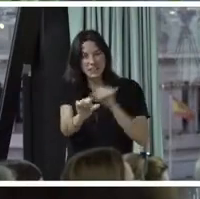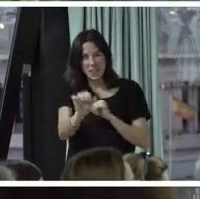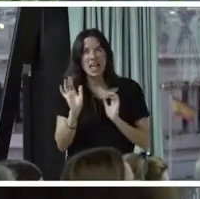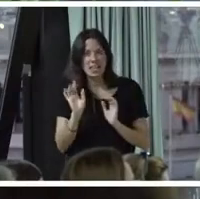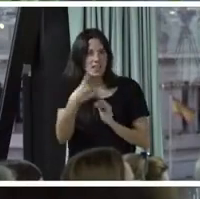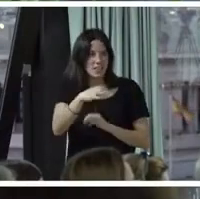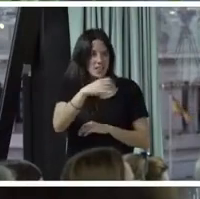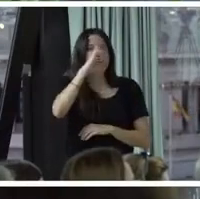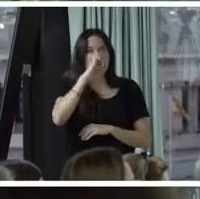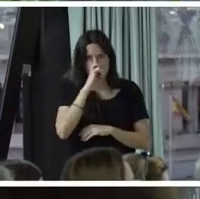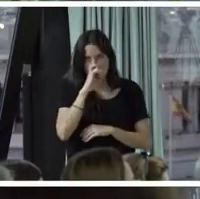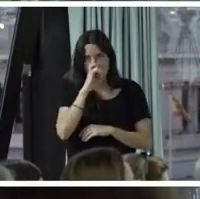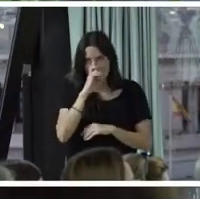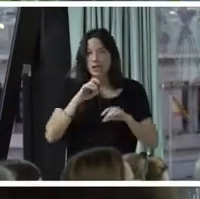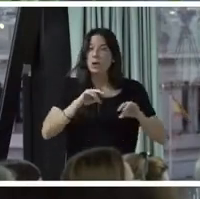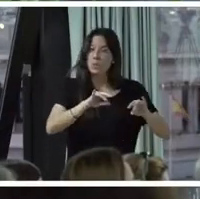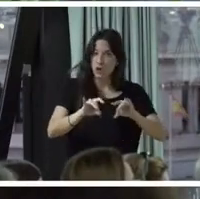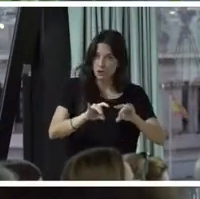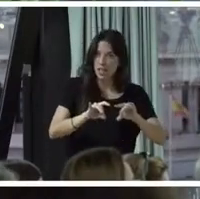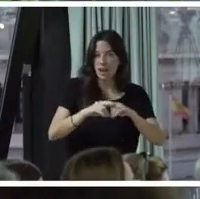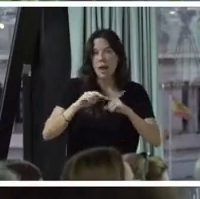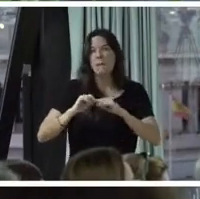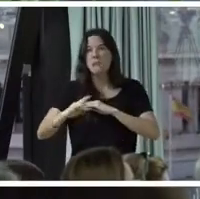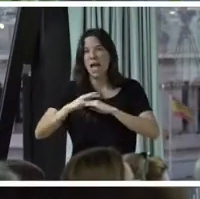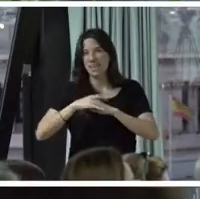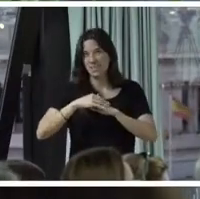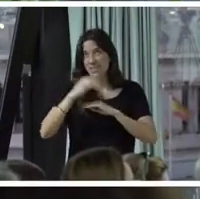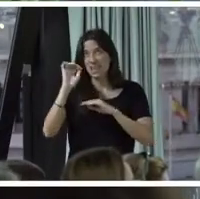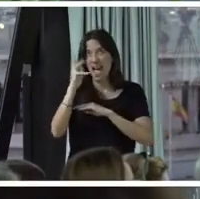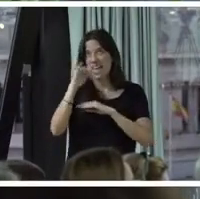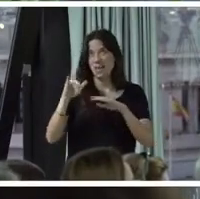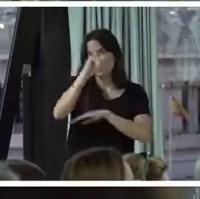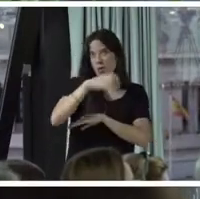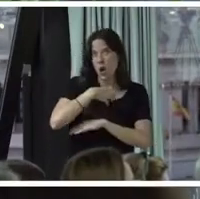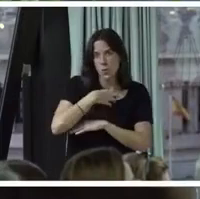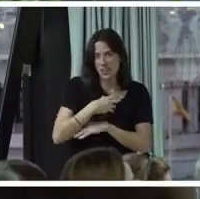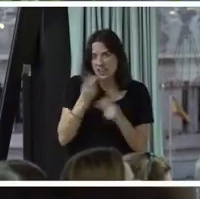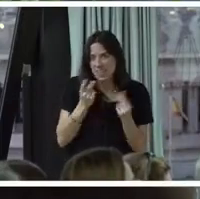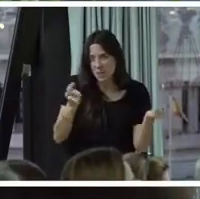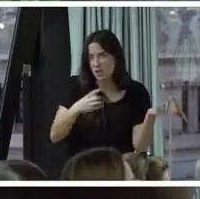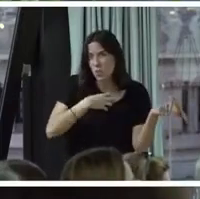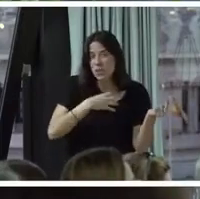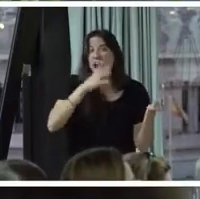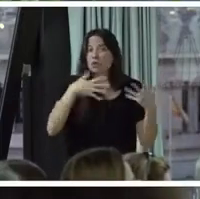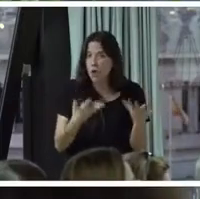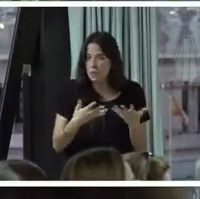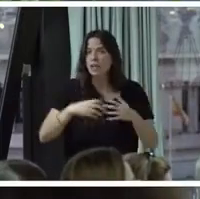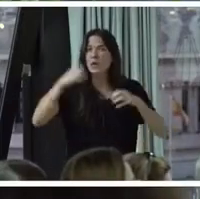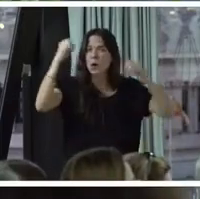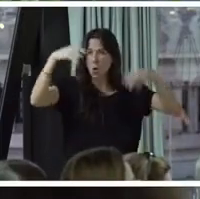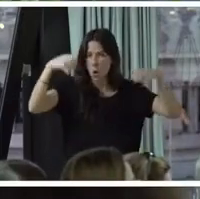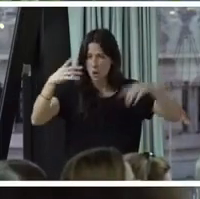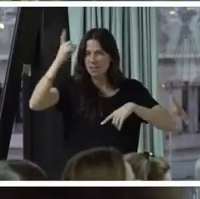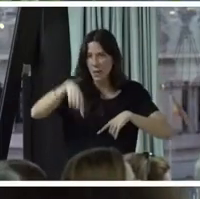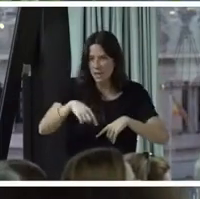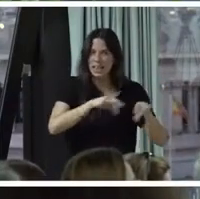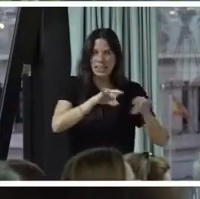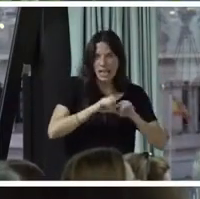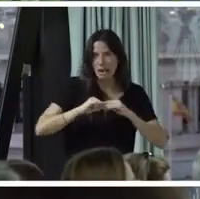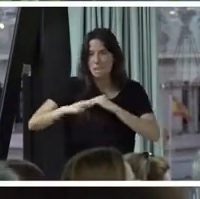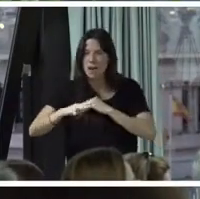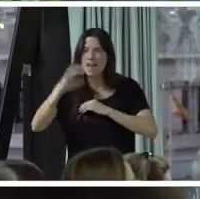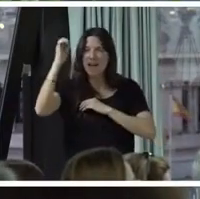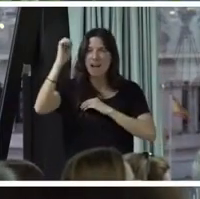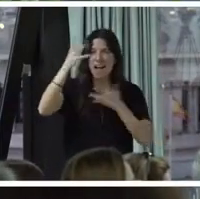recordarlo por tierra por mar y por aire actualmente están bombardeando por tierra por mar y por aire a una